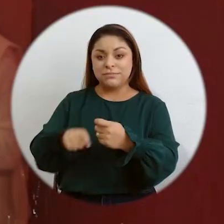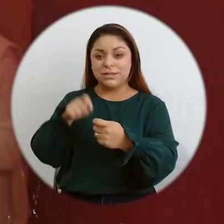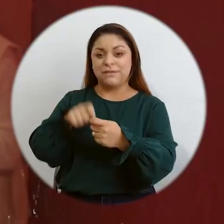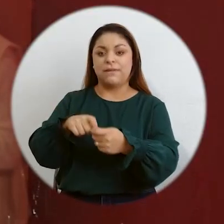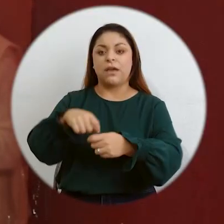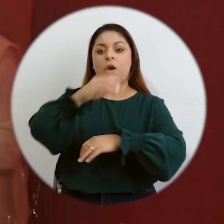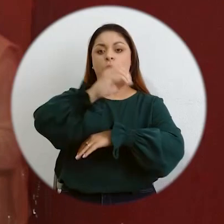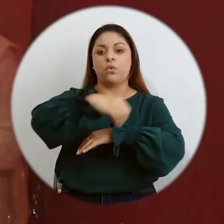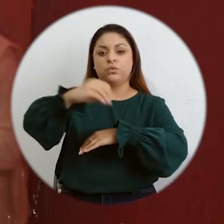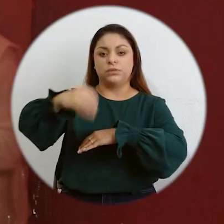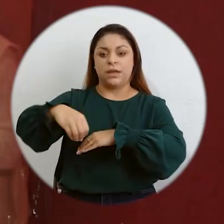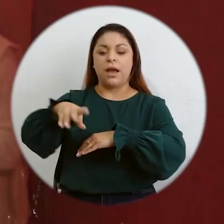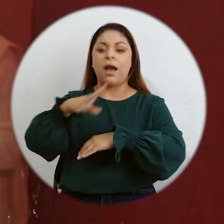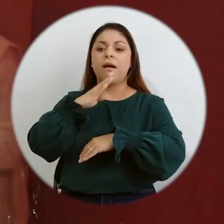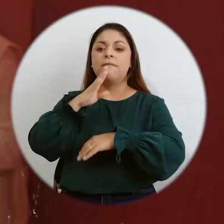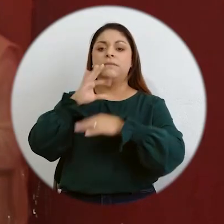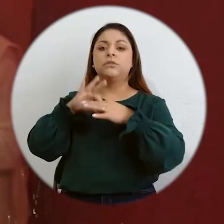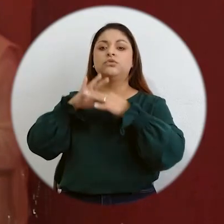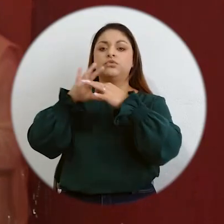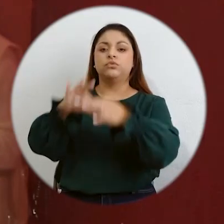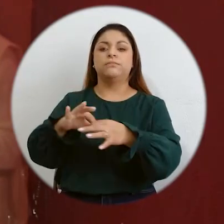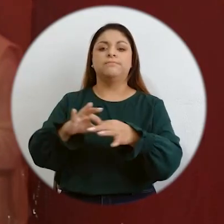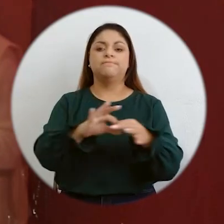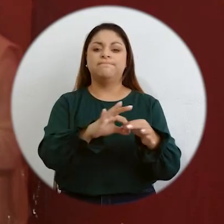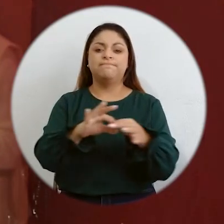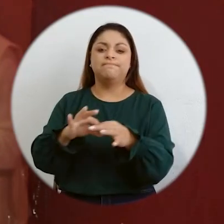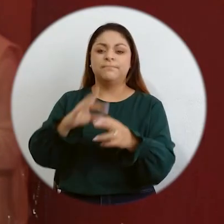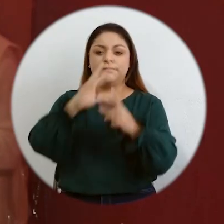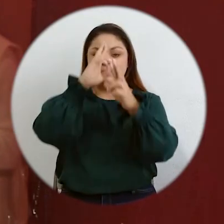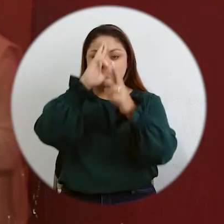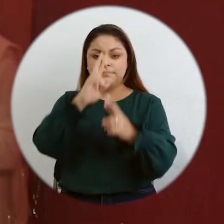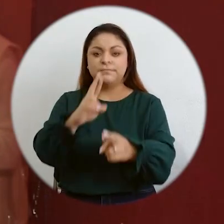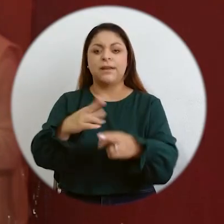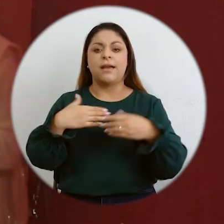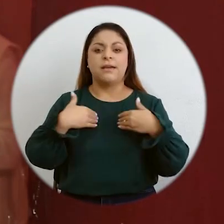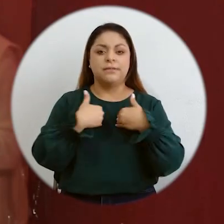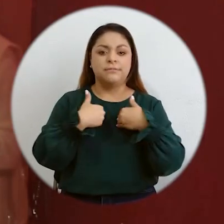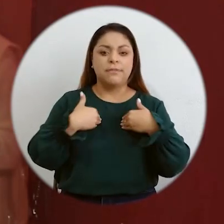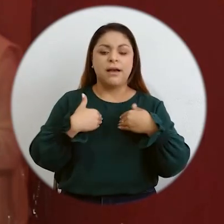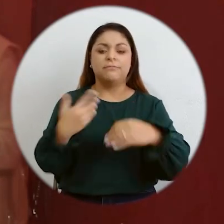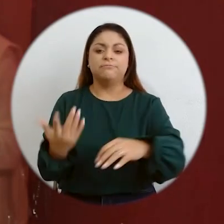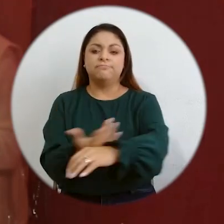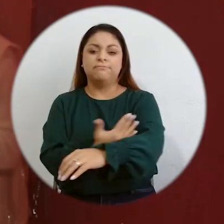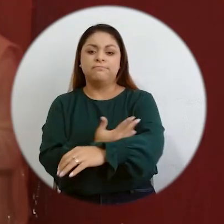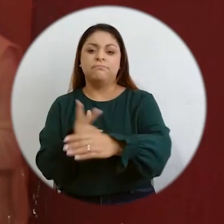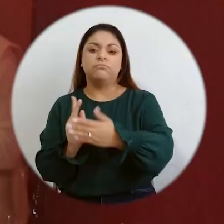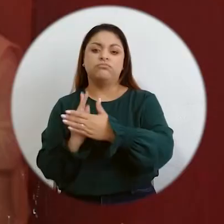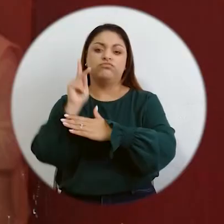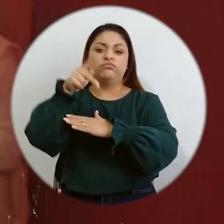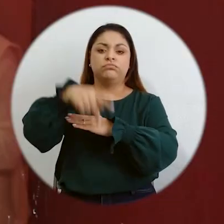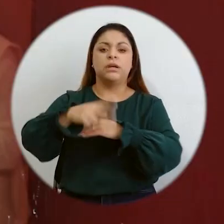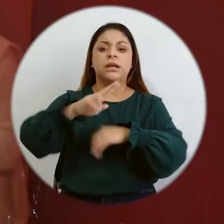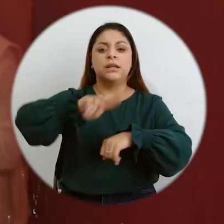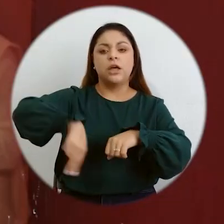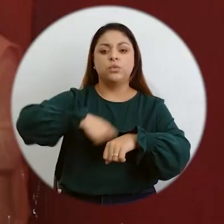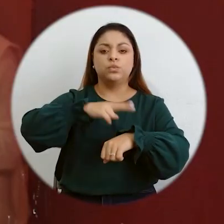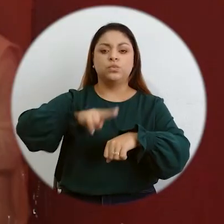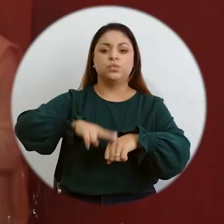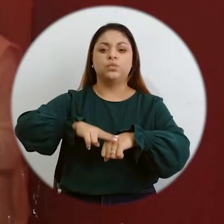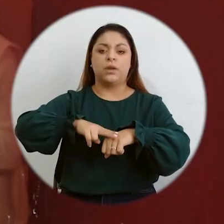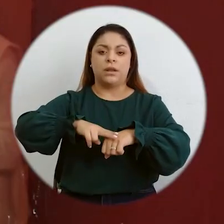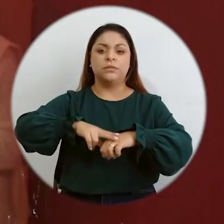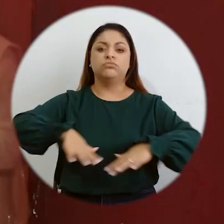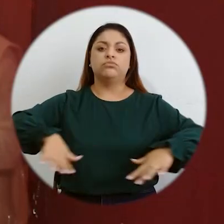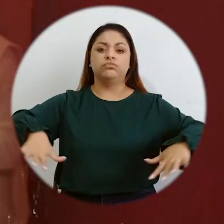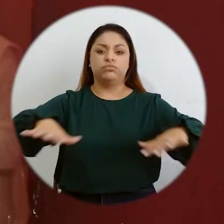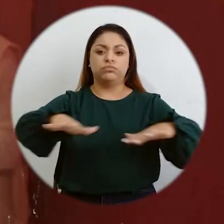océanos. Una relación respetuosa con los animales, con las plantas, con la naturaleza. Y no solo porque